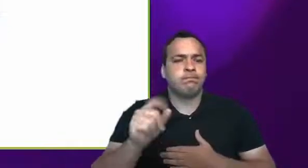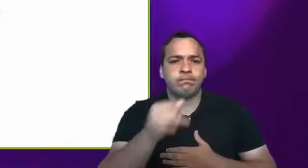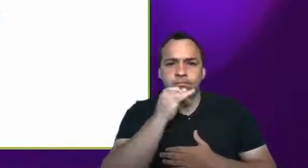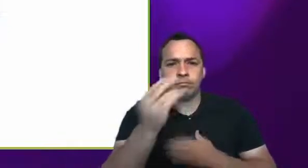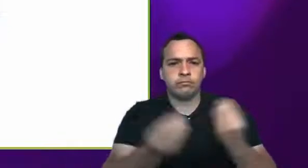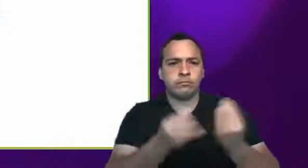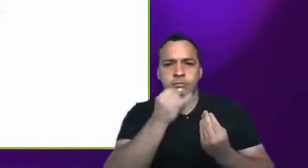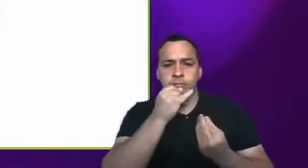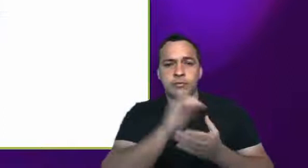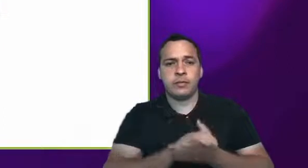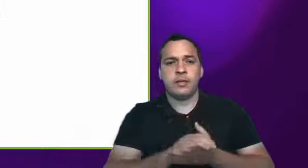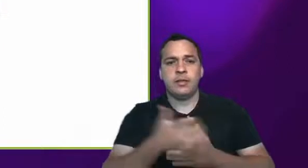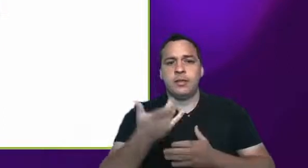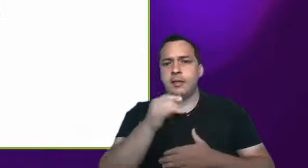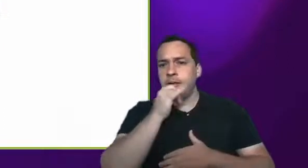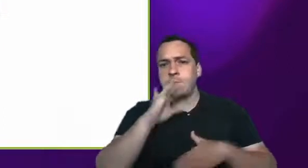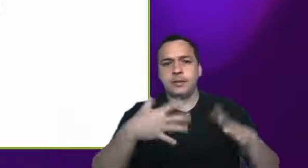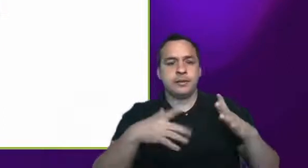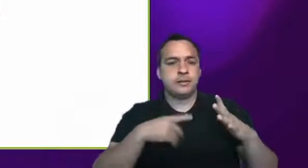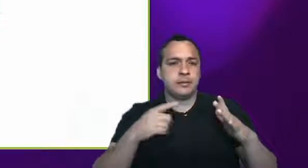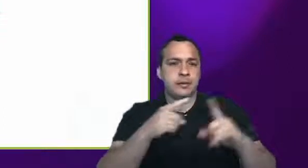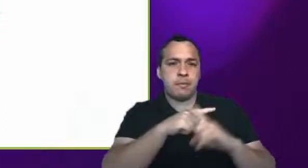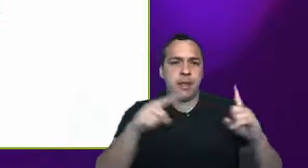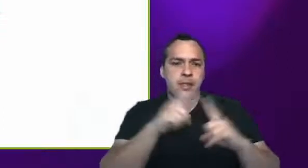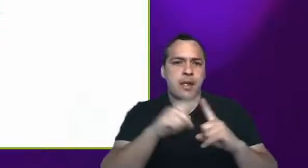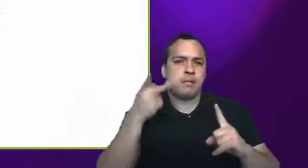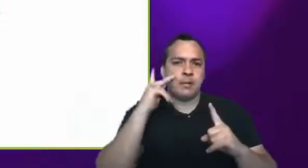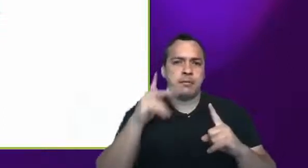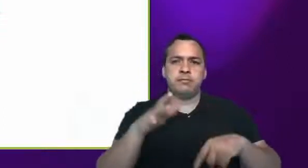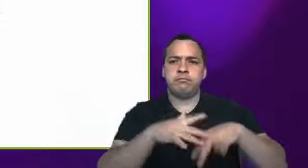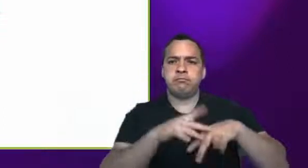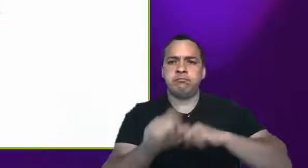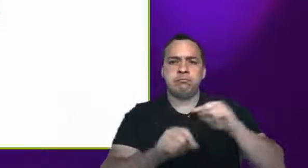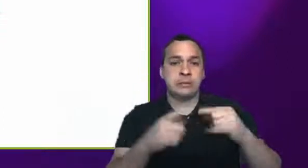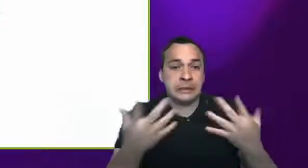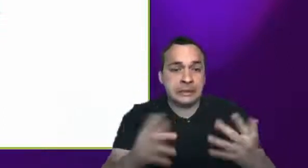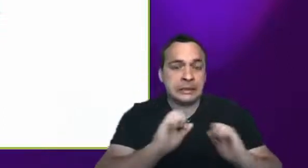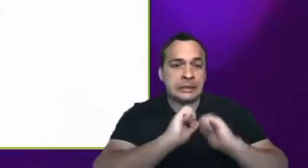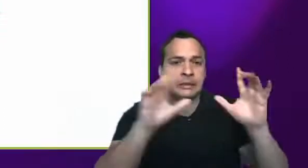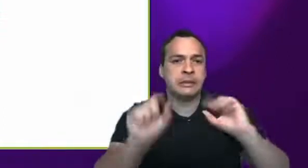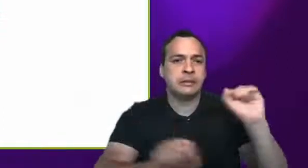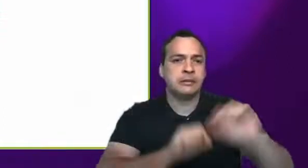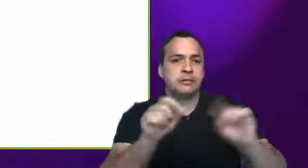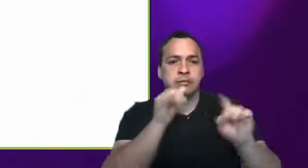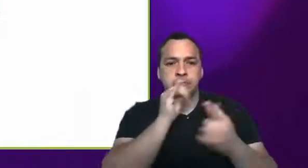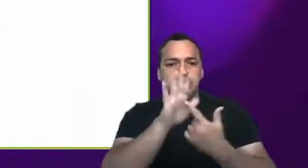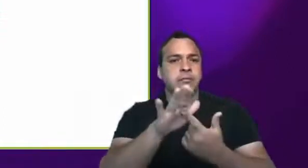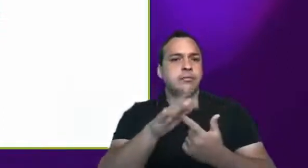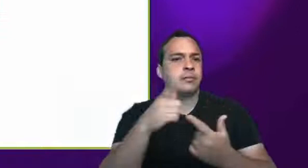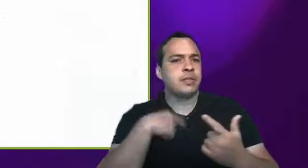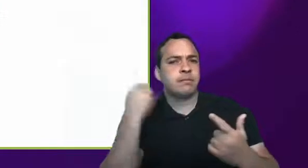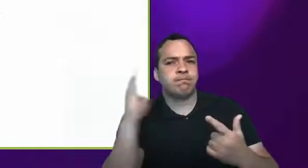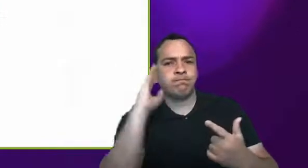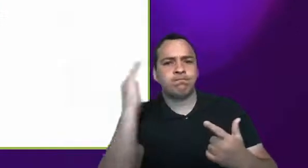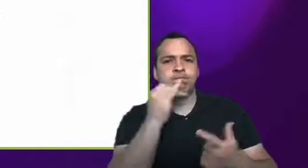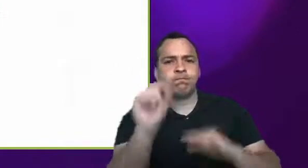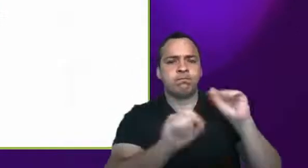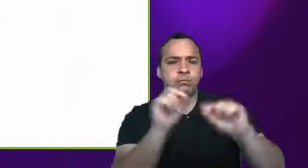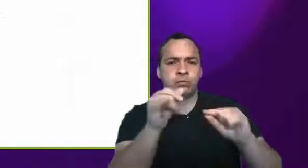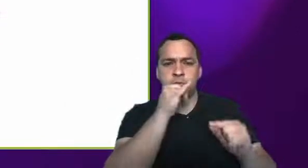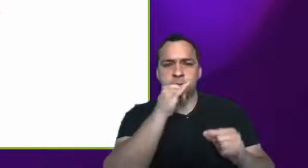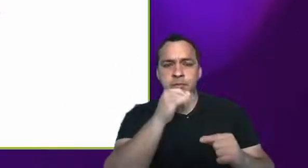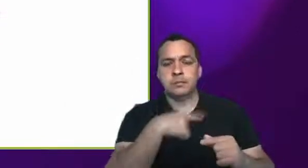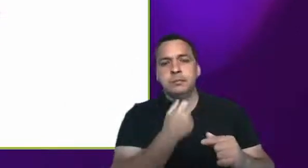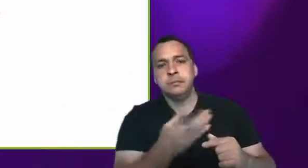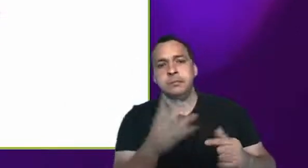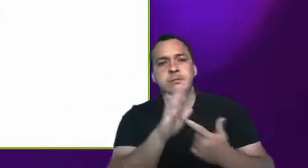a medio, a long term de estos pacientes? Obviamente les muestro los más importantes y hablaremos de algunos de